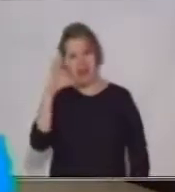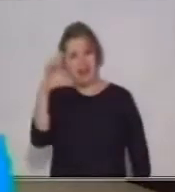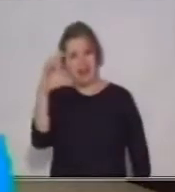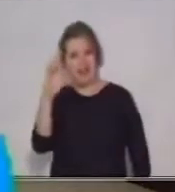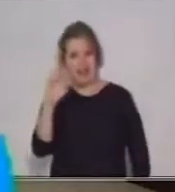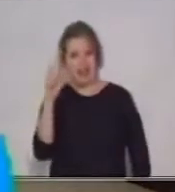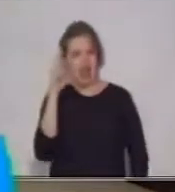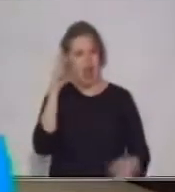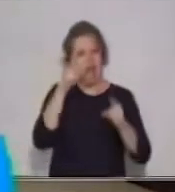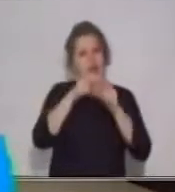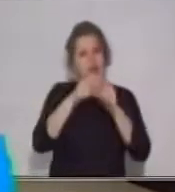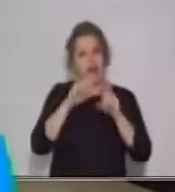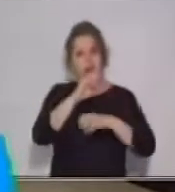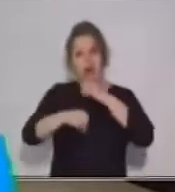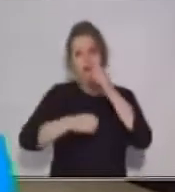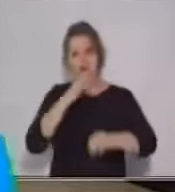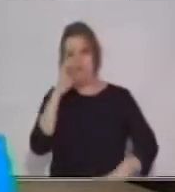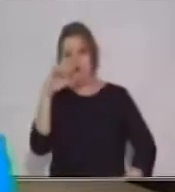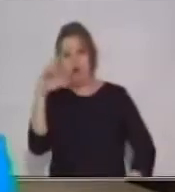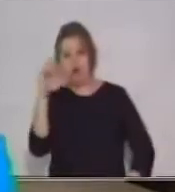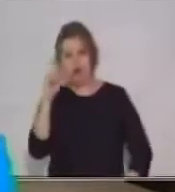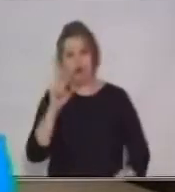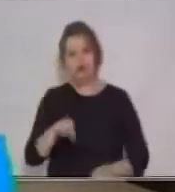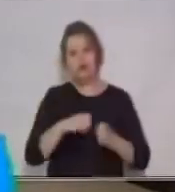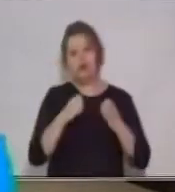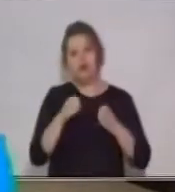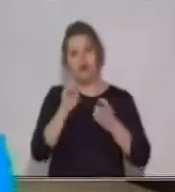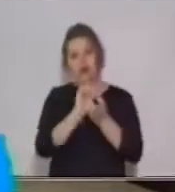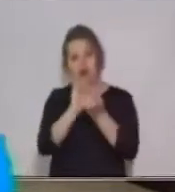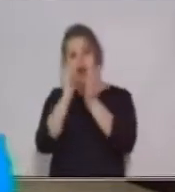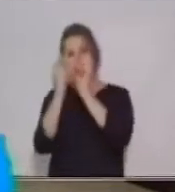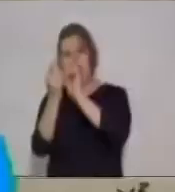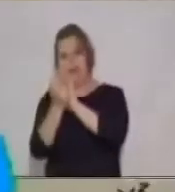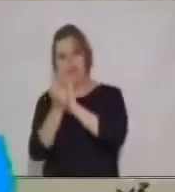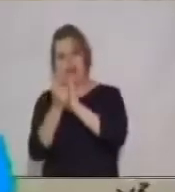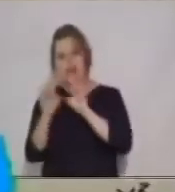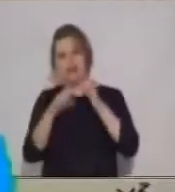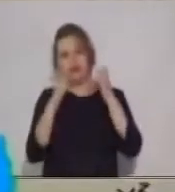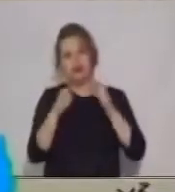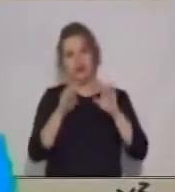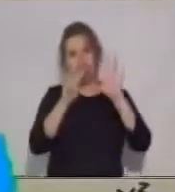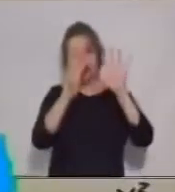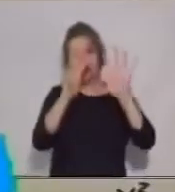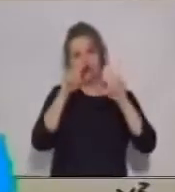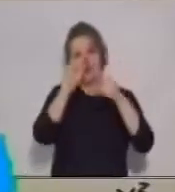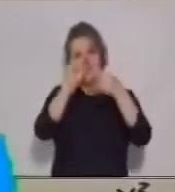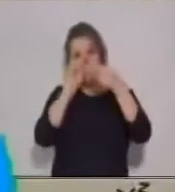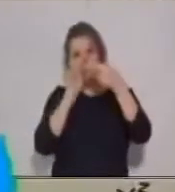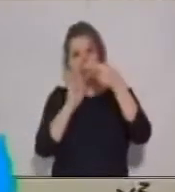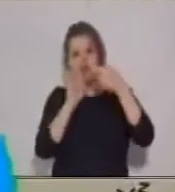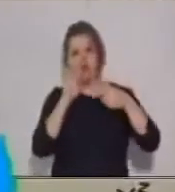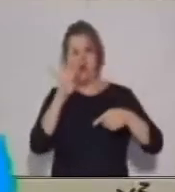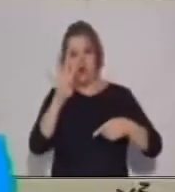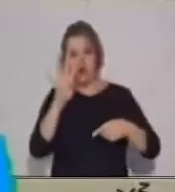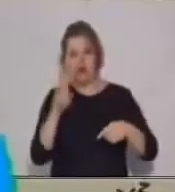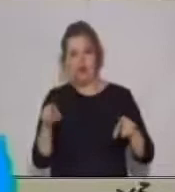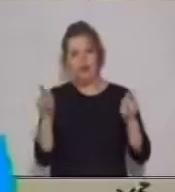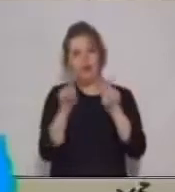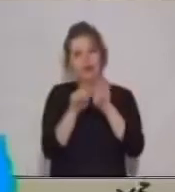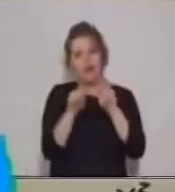pasamos a dividir. Y entonces 8 dividido 4 nos va a quedar como